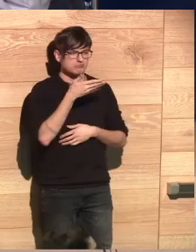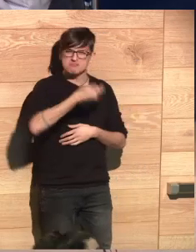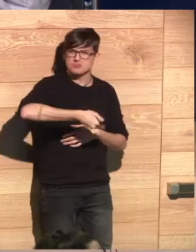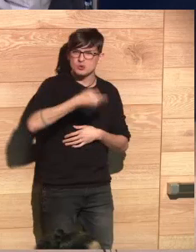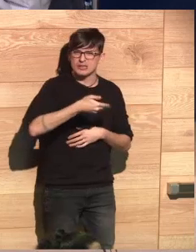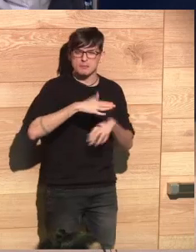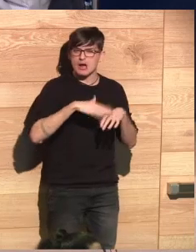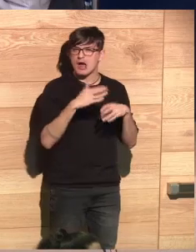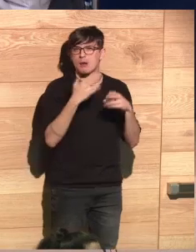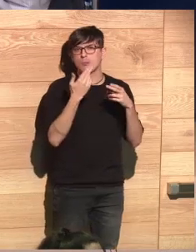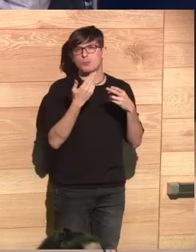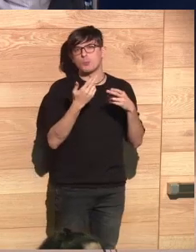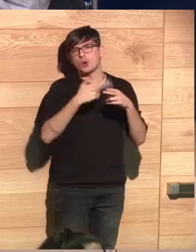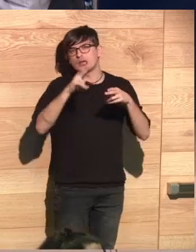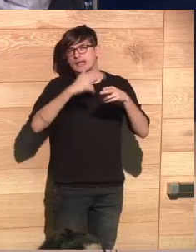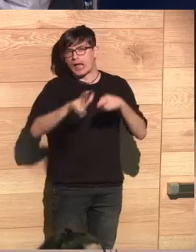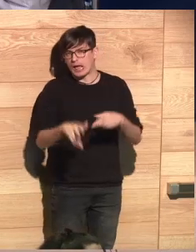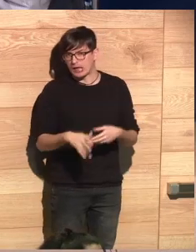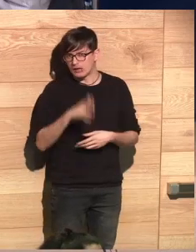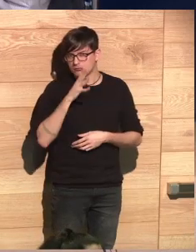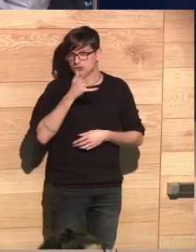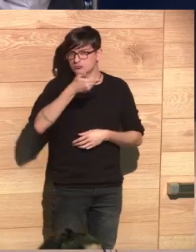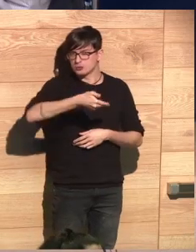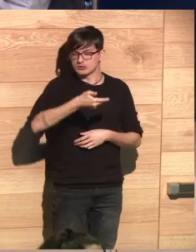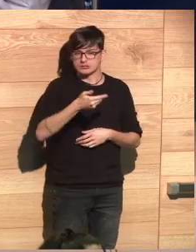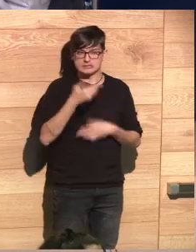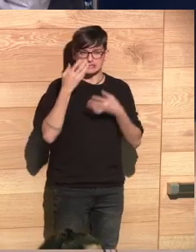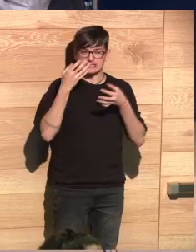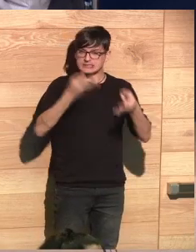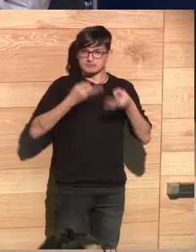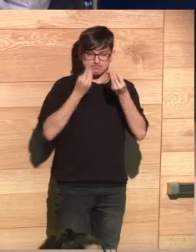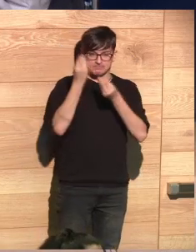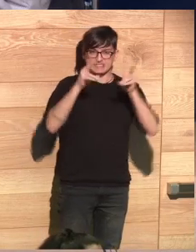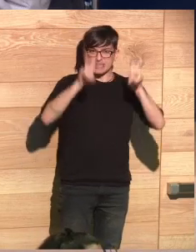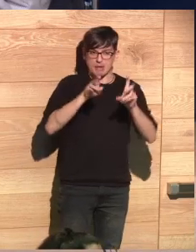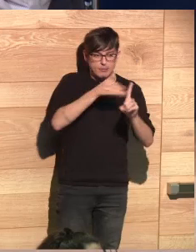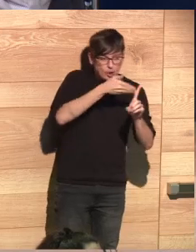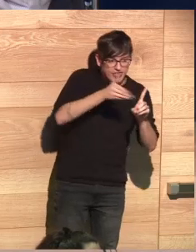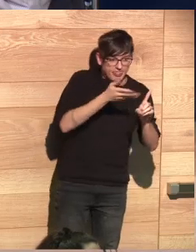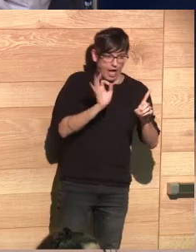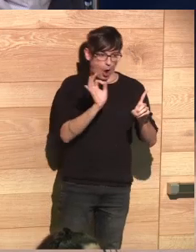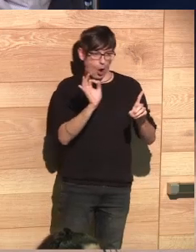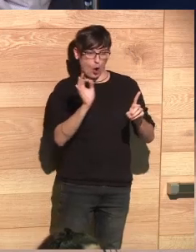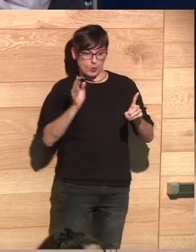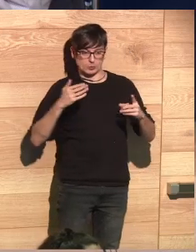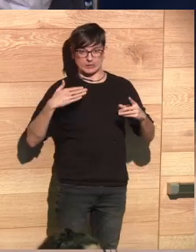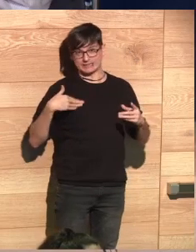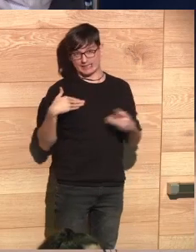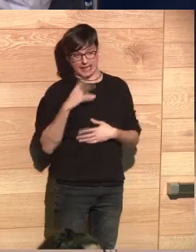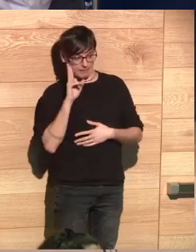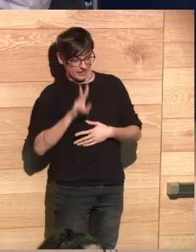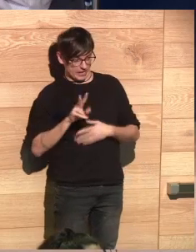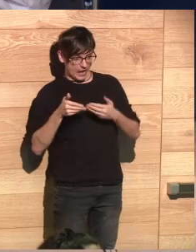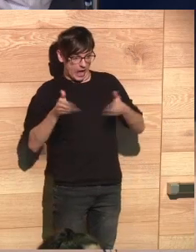para la geopolítica. Es algo que abordaremos más adelante. Siempre se ha planteado que la violencia o que se vea una teta es